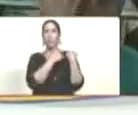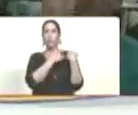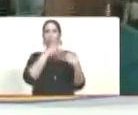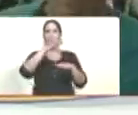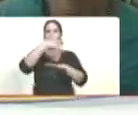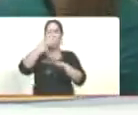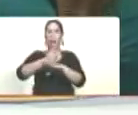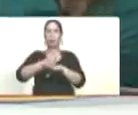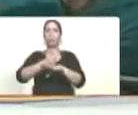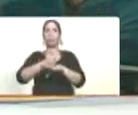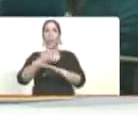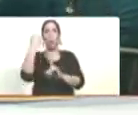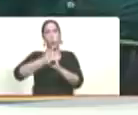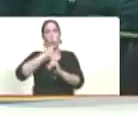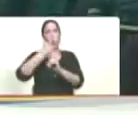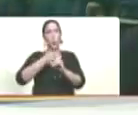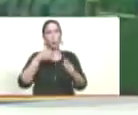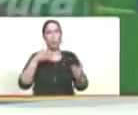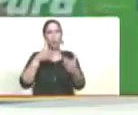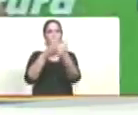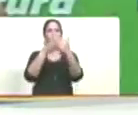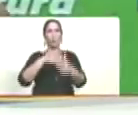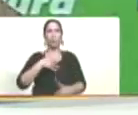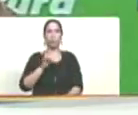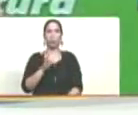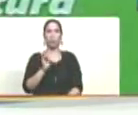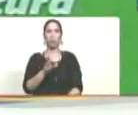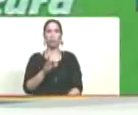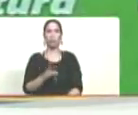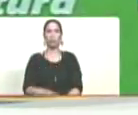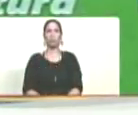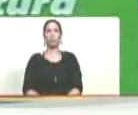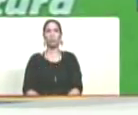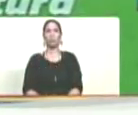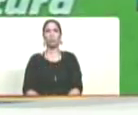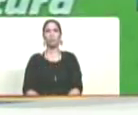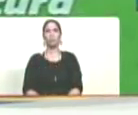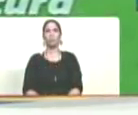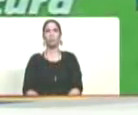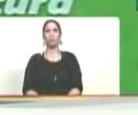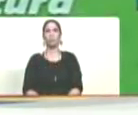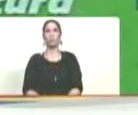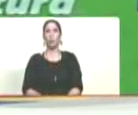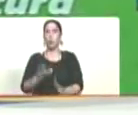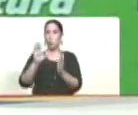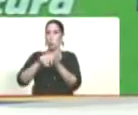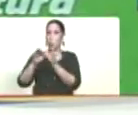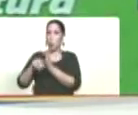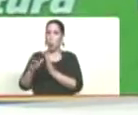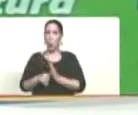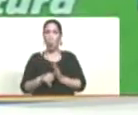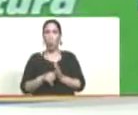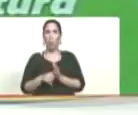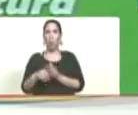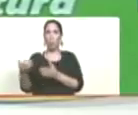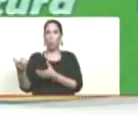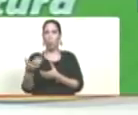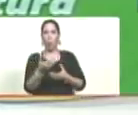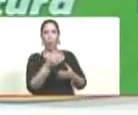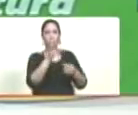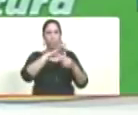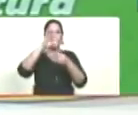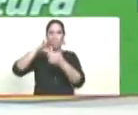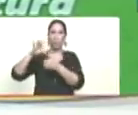La lucha contra la indolencia. La lucha con el tráfico de insumos, de fertilizantes.